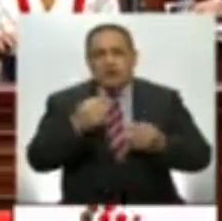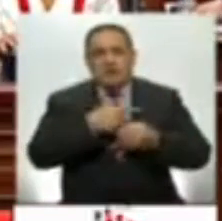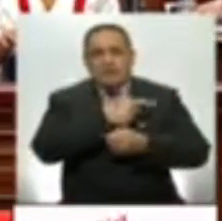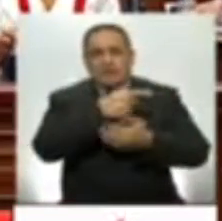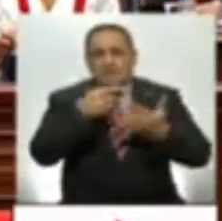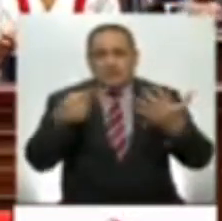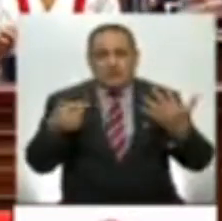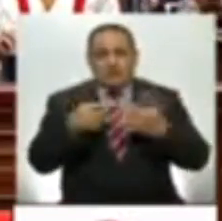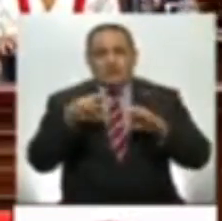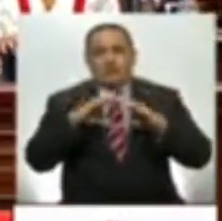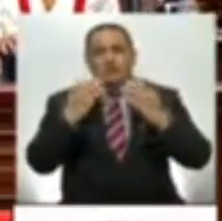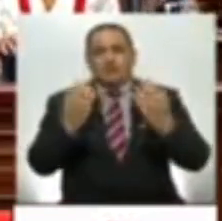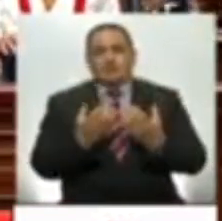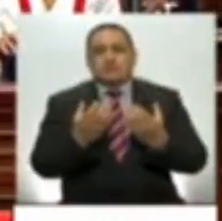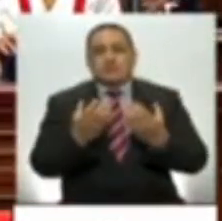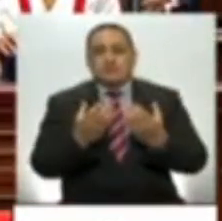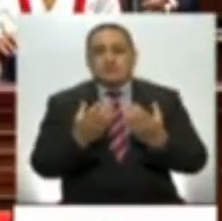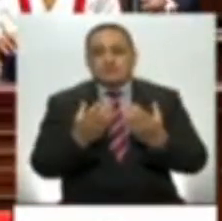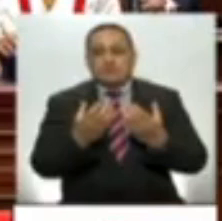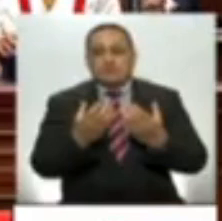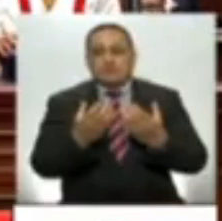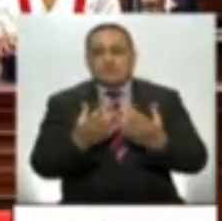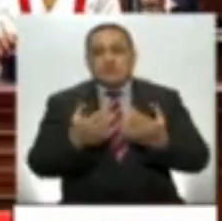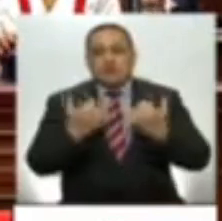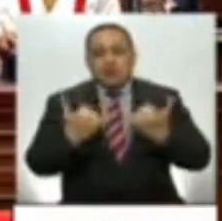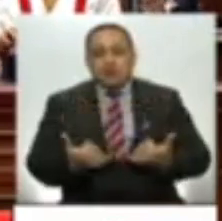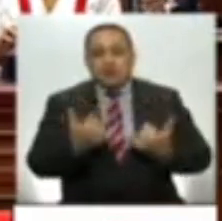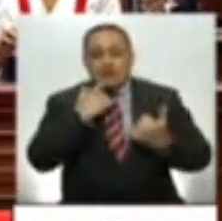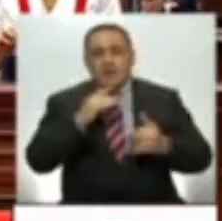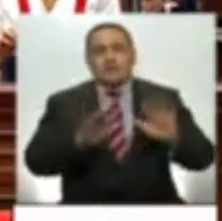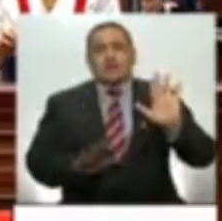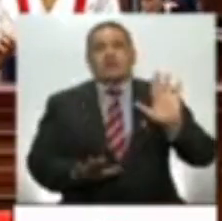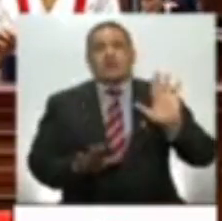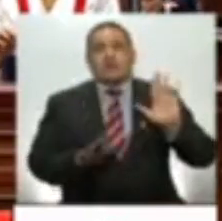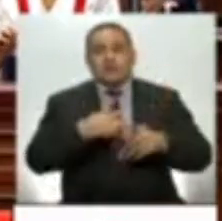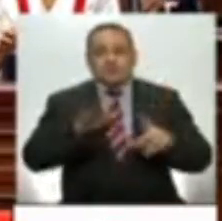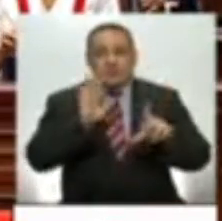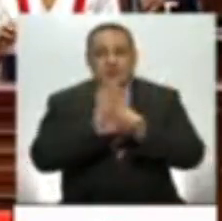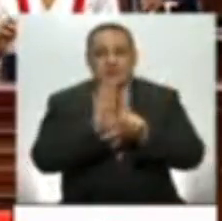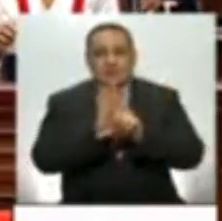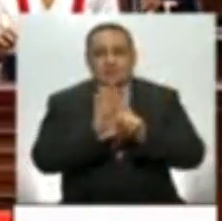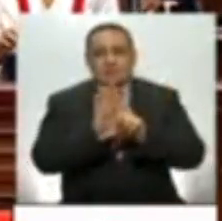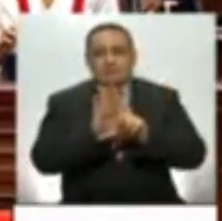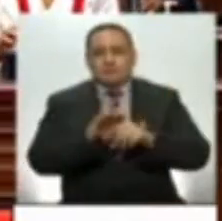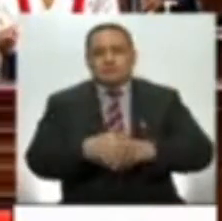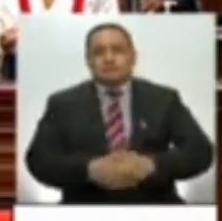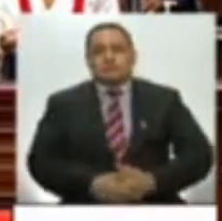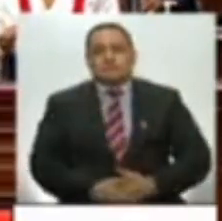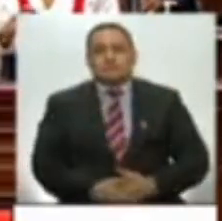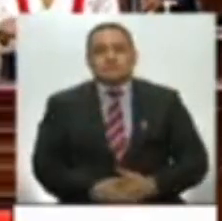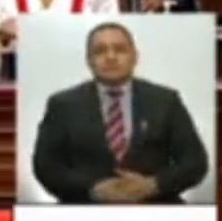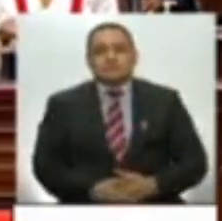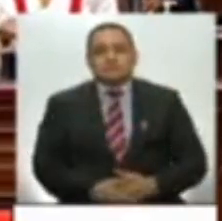los congresistas que han prestado el juramento de ley.